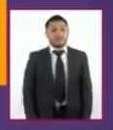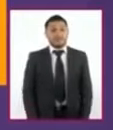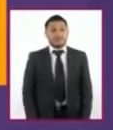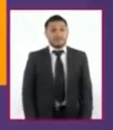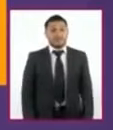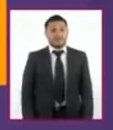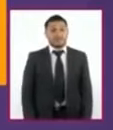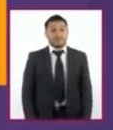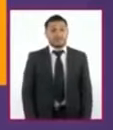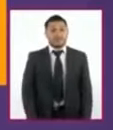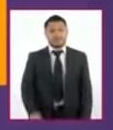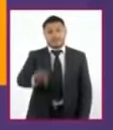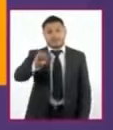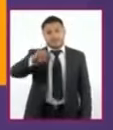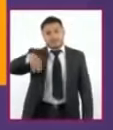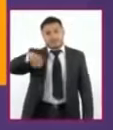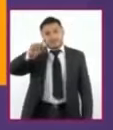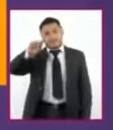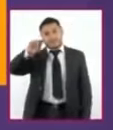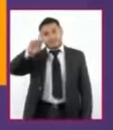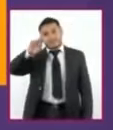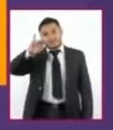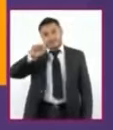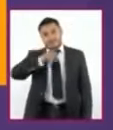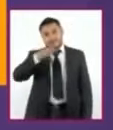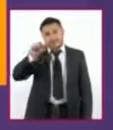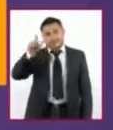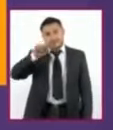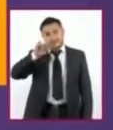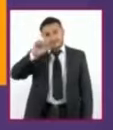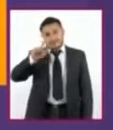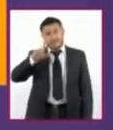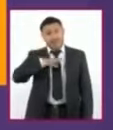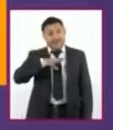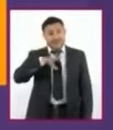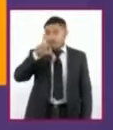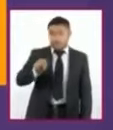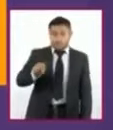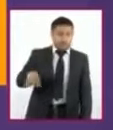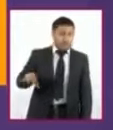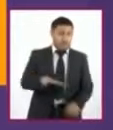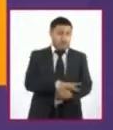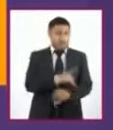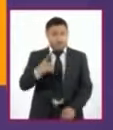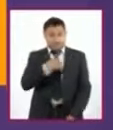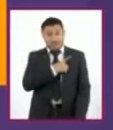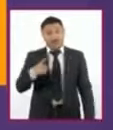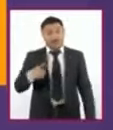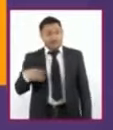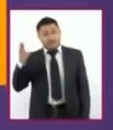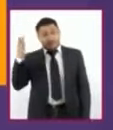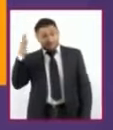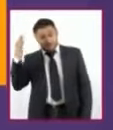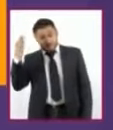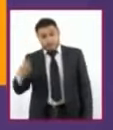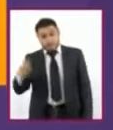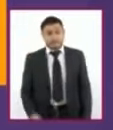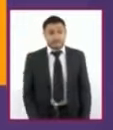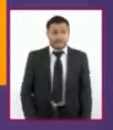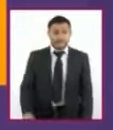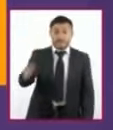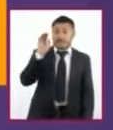¿Presenta simetría axial? Inciso A, no, porque debería parecer como si fuera un reflejo.